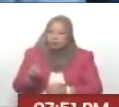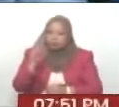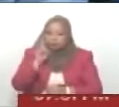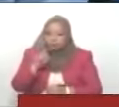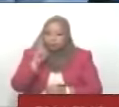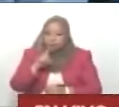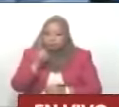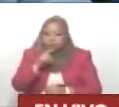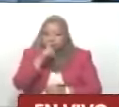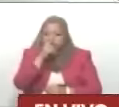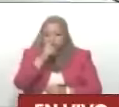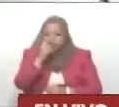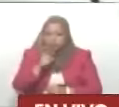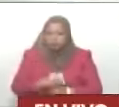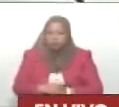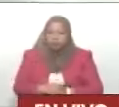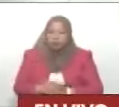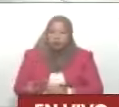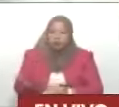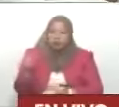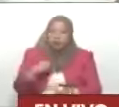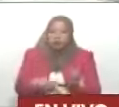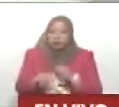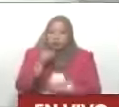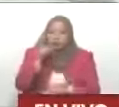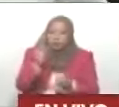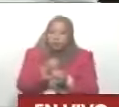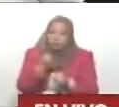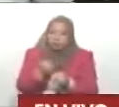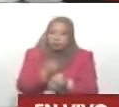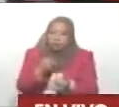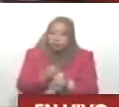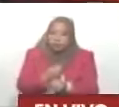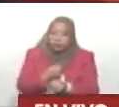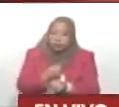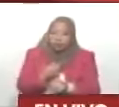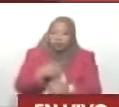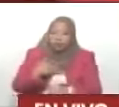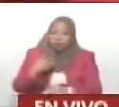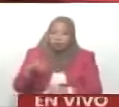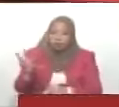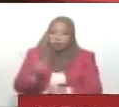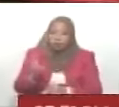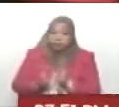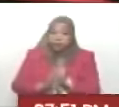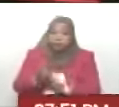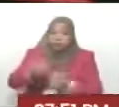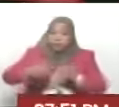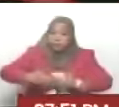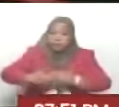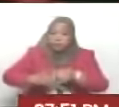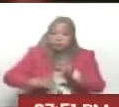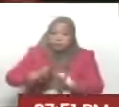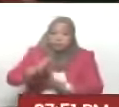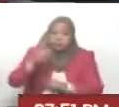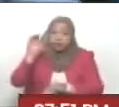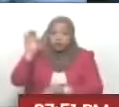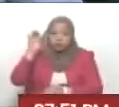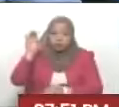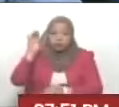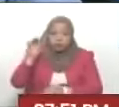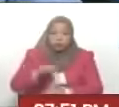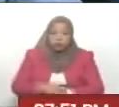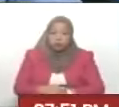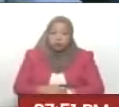mentira. Vamos a sumarnos, a trabajar para que este país siga emprendiendo sus caminos de futuro. Ese